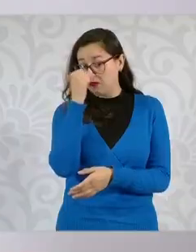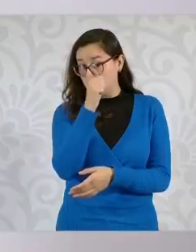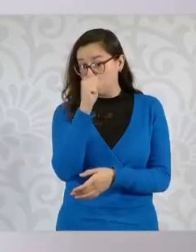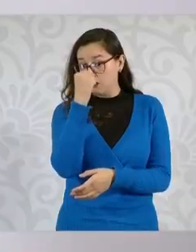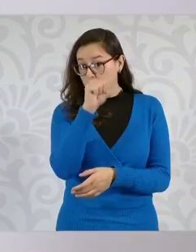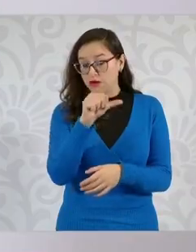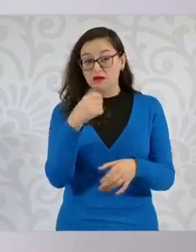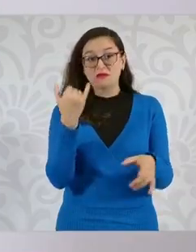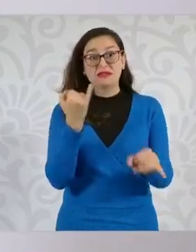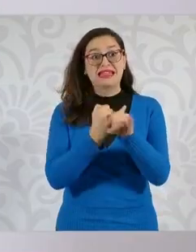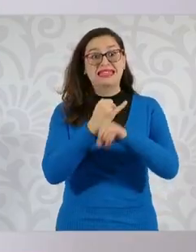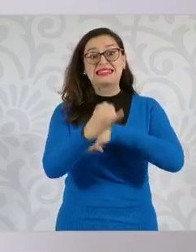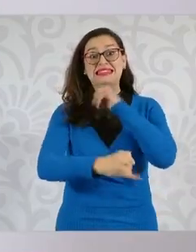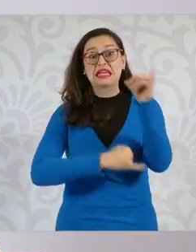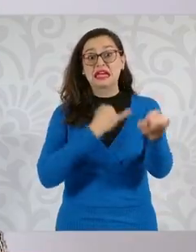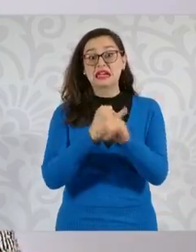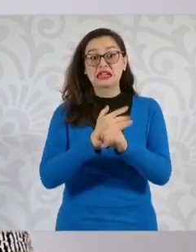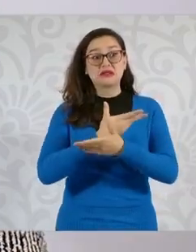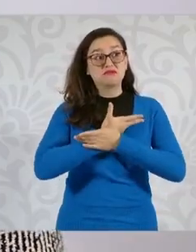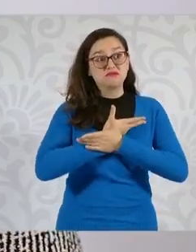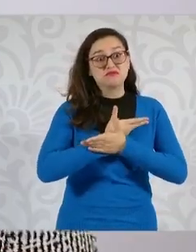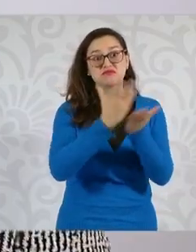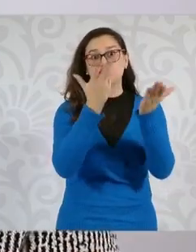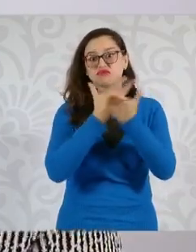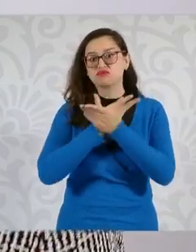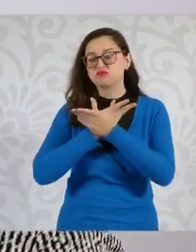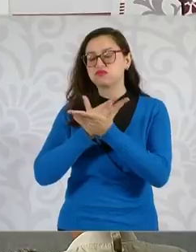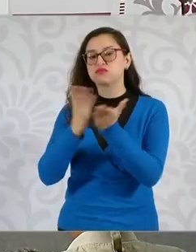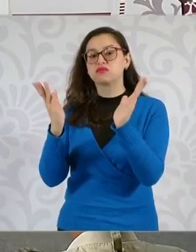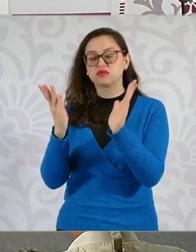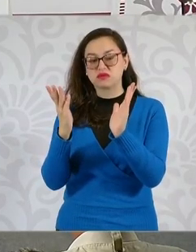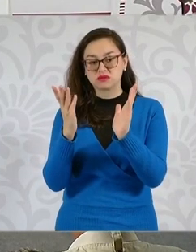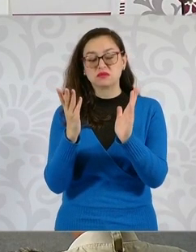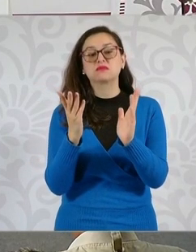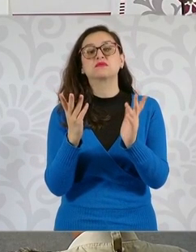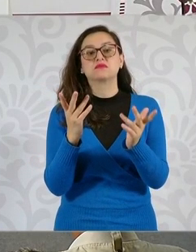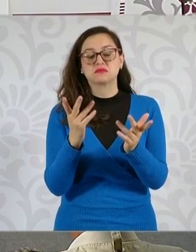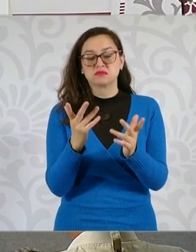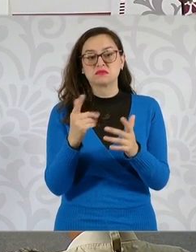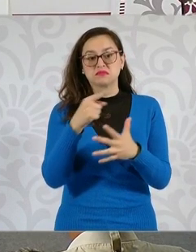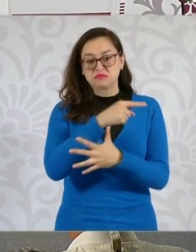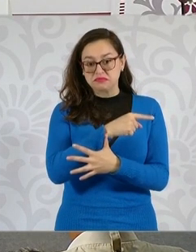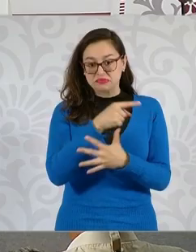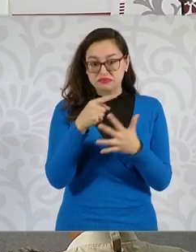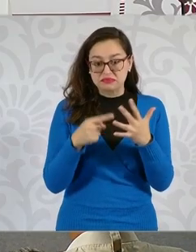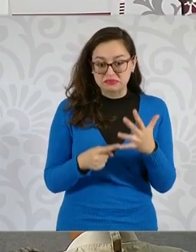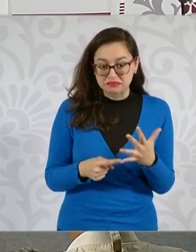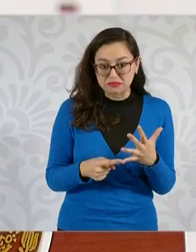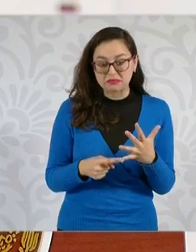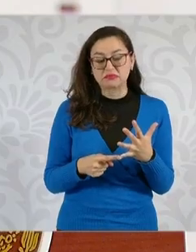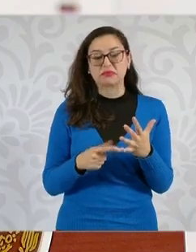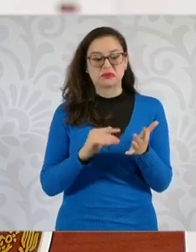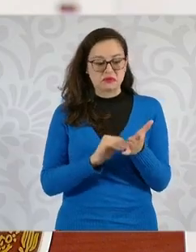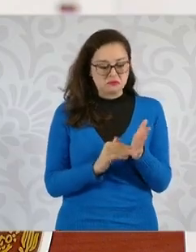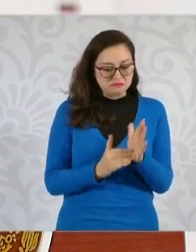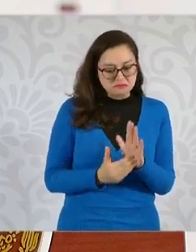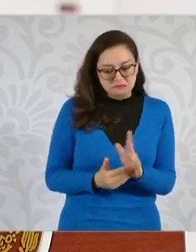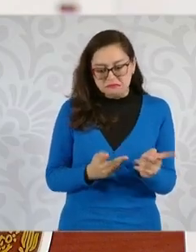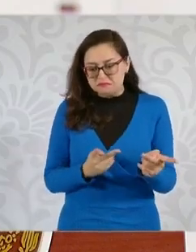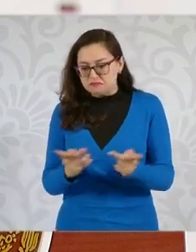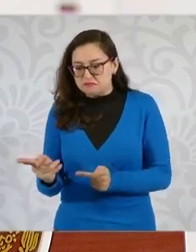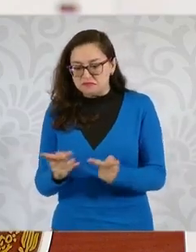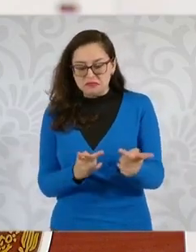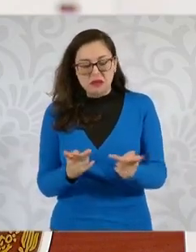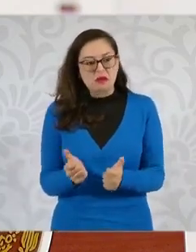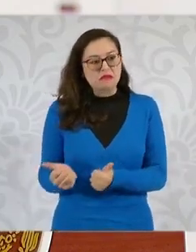distribuir y posesión con intención de distribuir cocaína, conspiración para importar